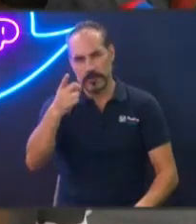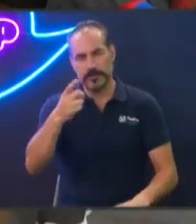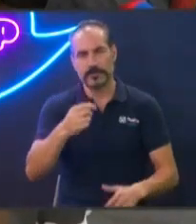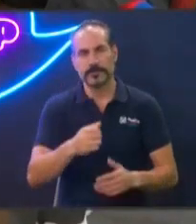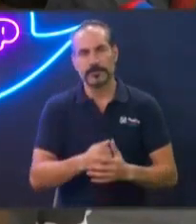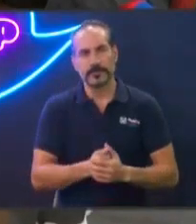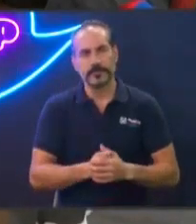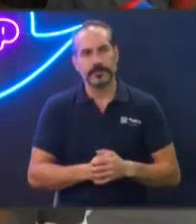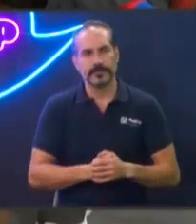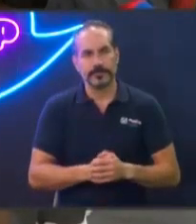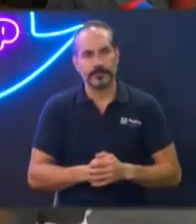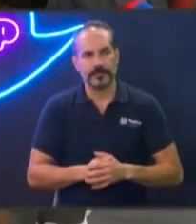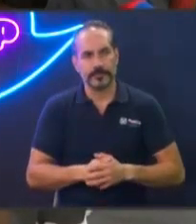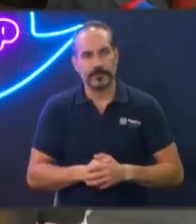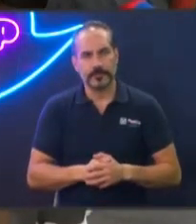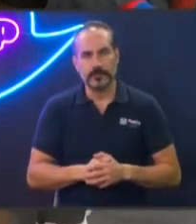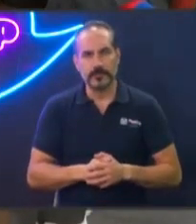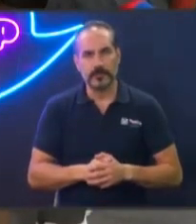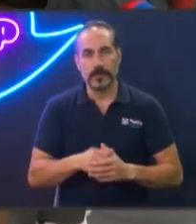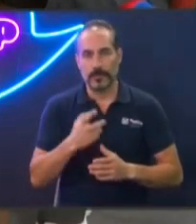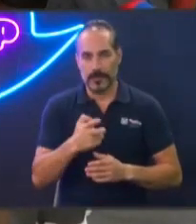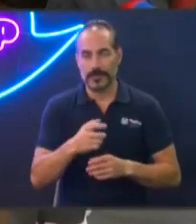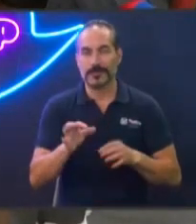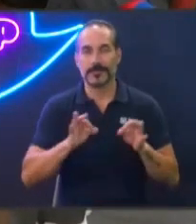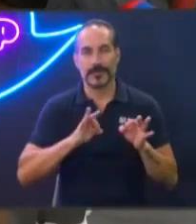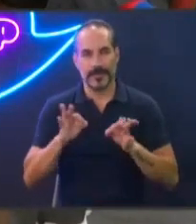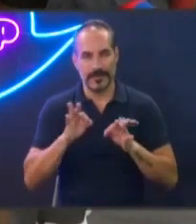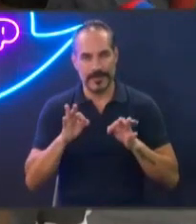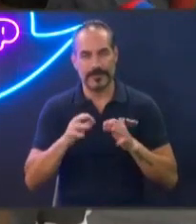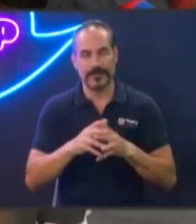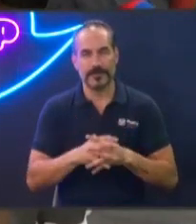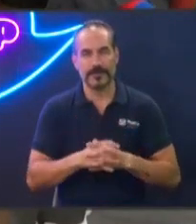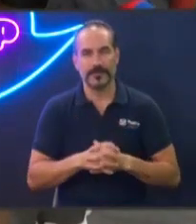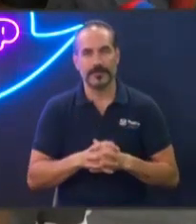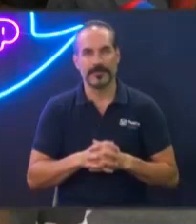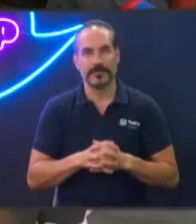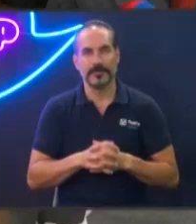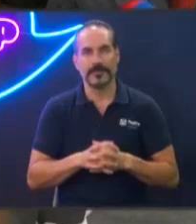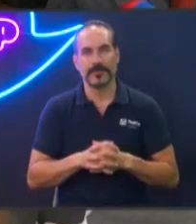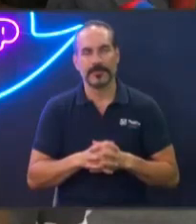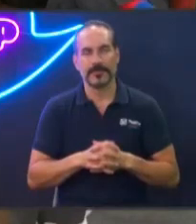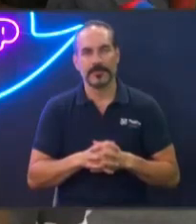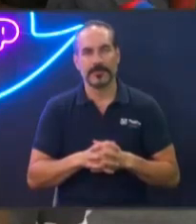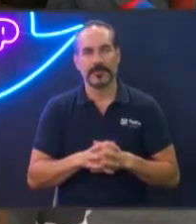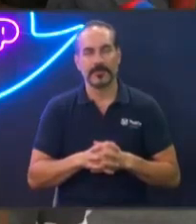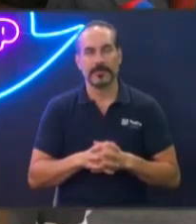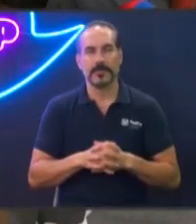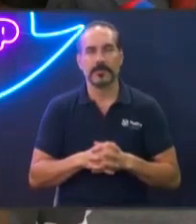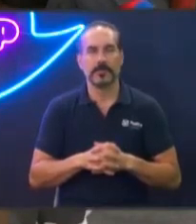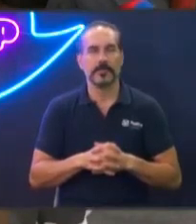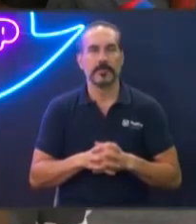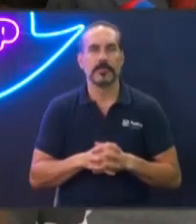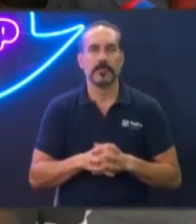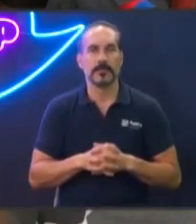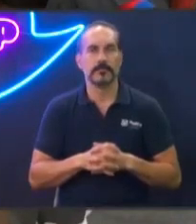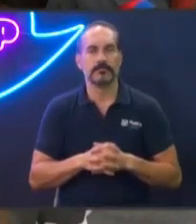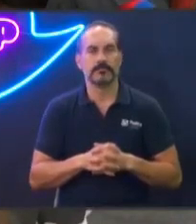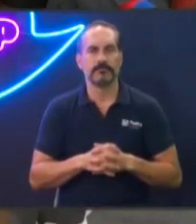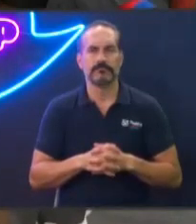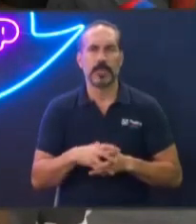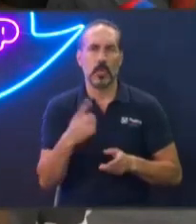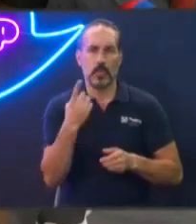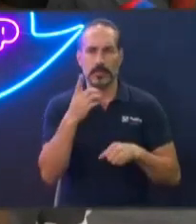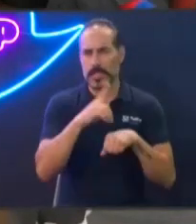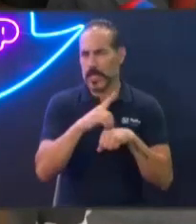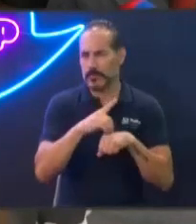esto este tipo de de trabajos este tipo de dinámicas como tú bien lo decías no solamente son de un día o de un